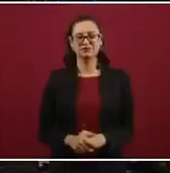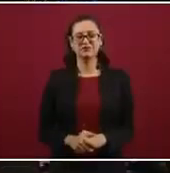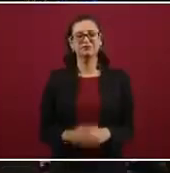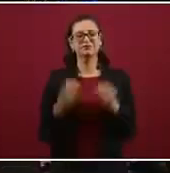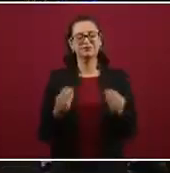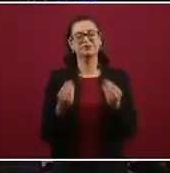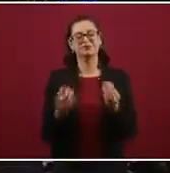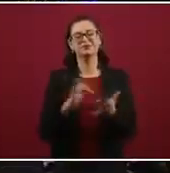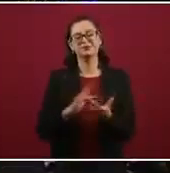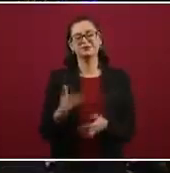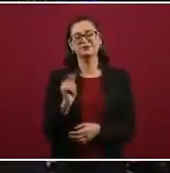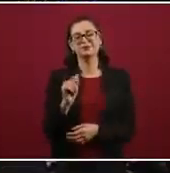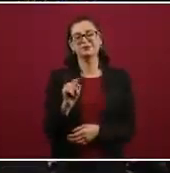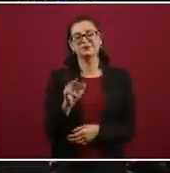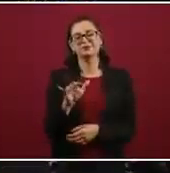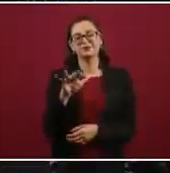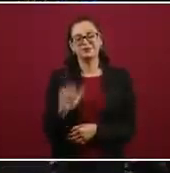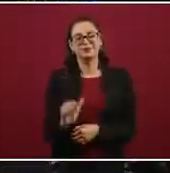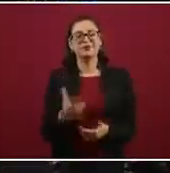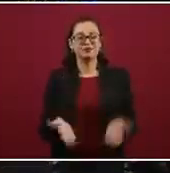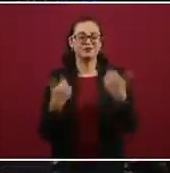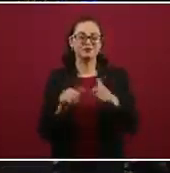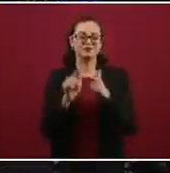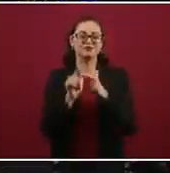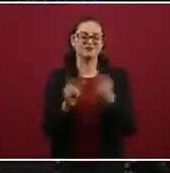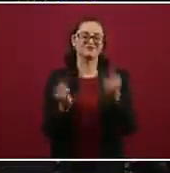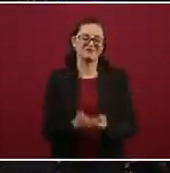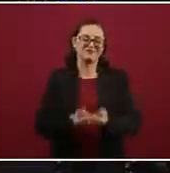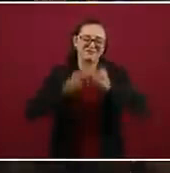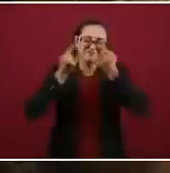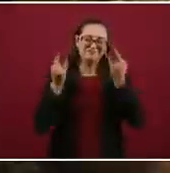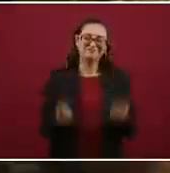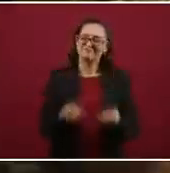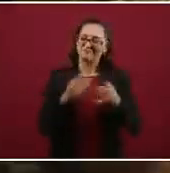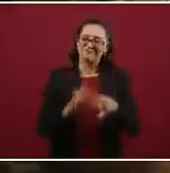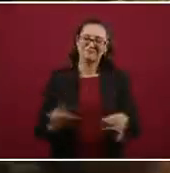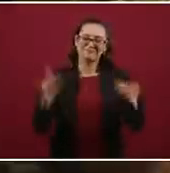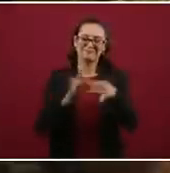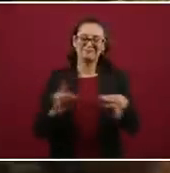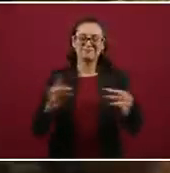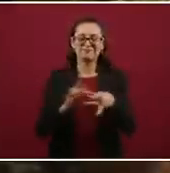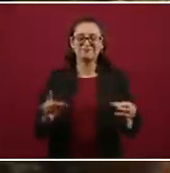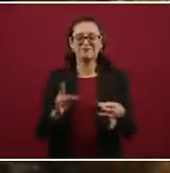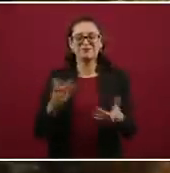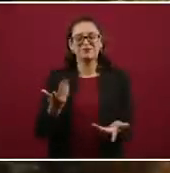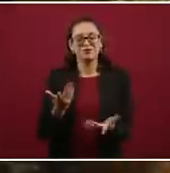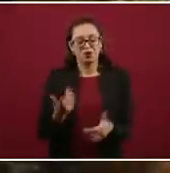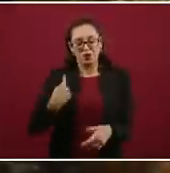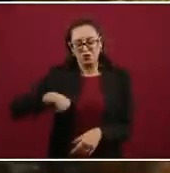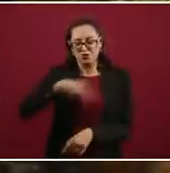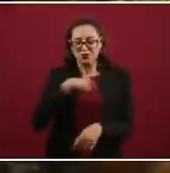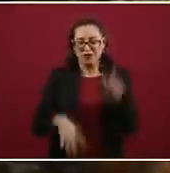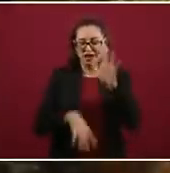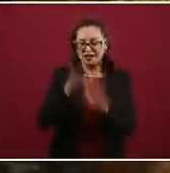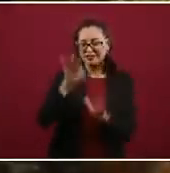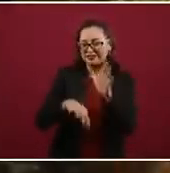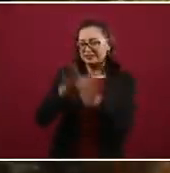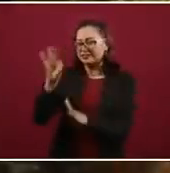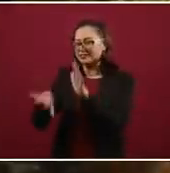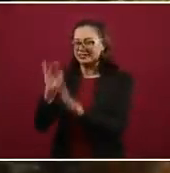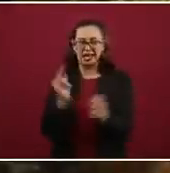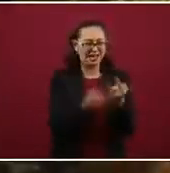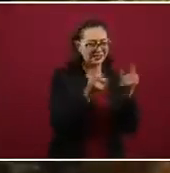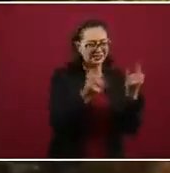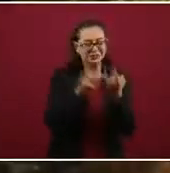Muchas gracias, Patricia. Vamos a continuar con esta narración que tenemos para todos ustedes. Estamos buscando algunos momentos históricos que nos permitan